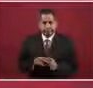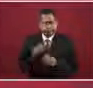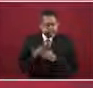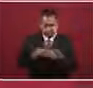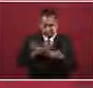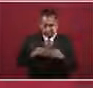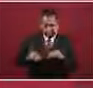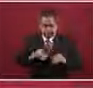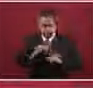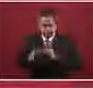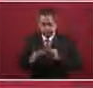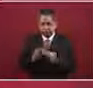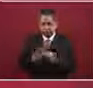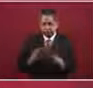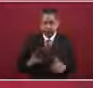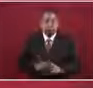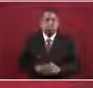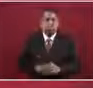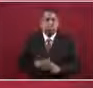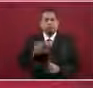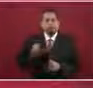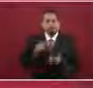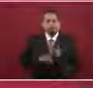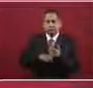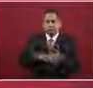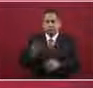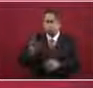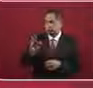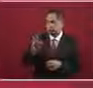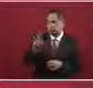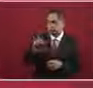actuando en quitar el fuero.